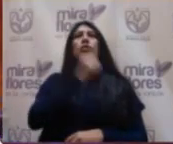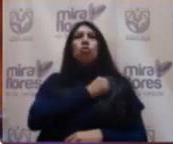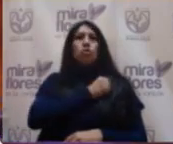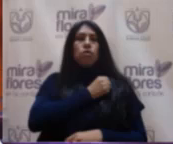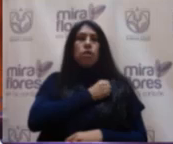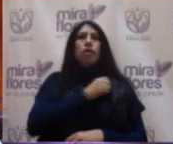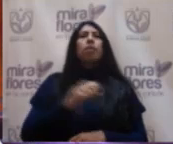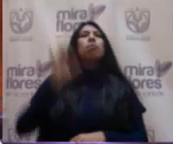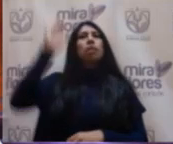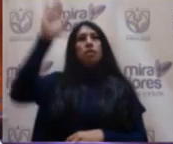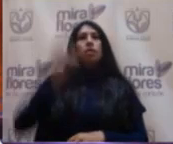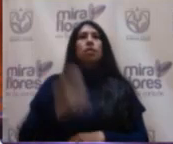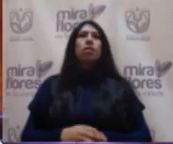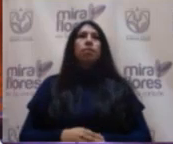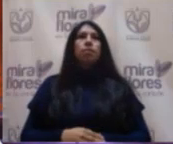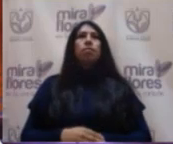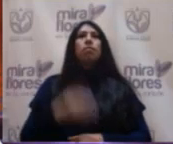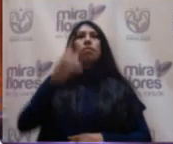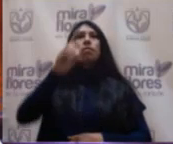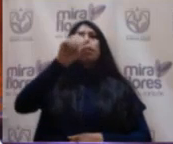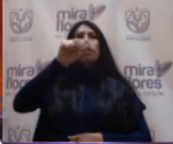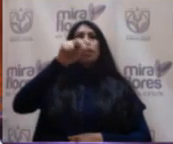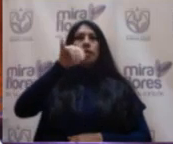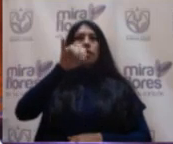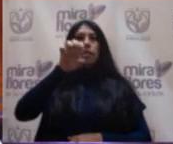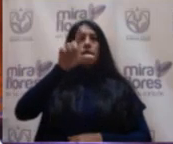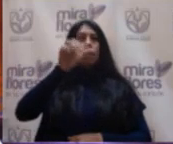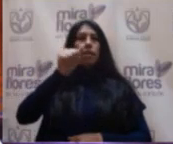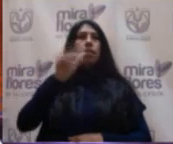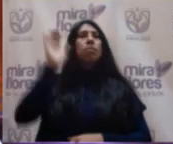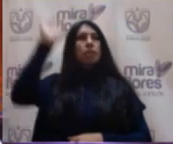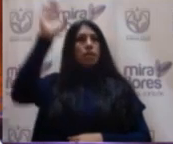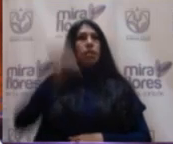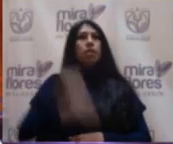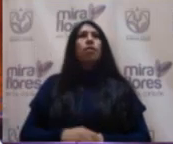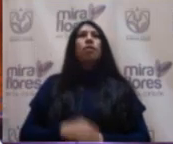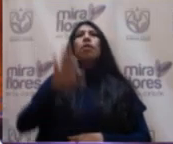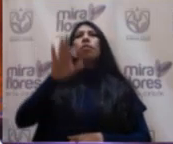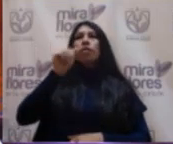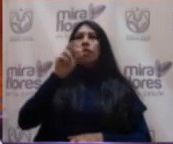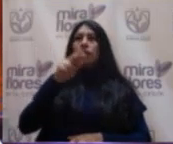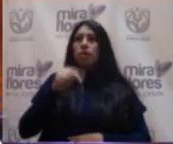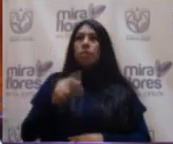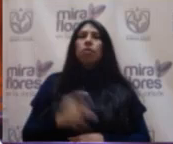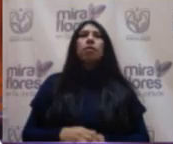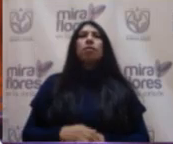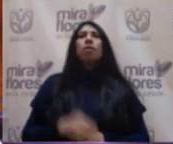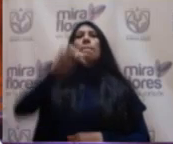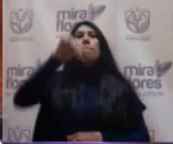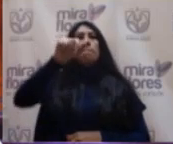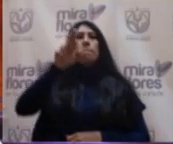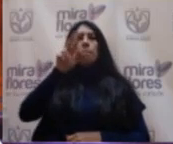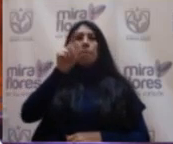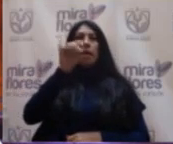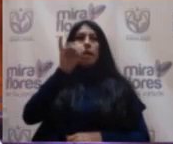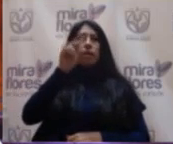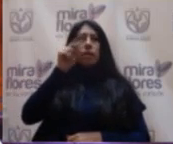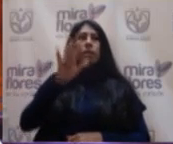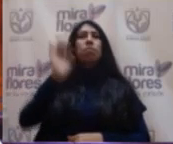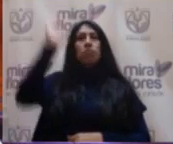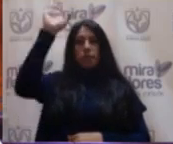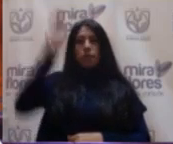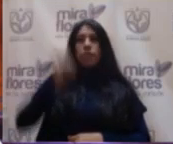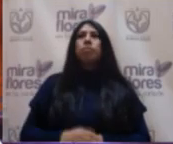Stiglitz Watson, Daniela Sofía Lozano Vito, Fran Carril Camino, Martín Marcial Bustamante